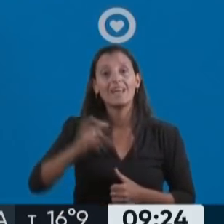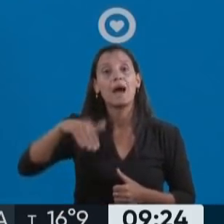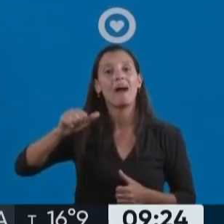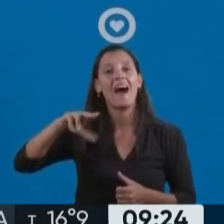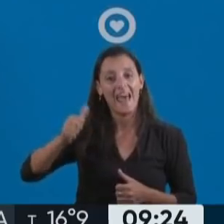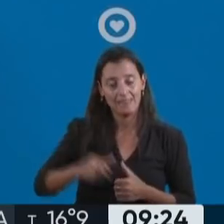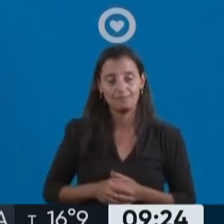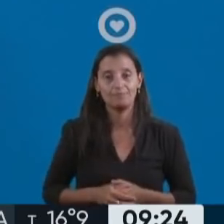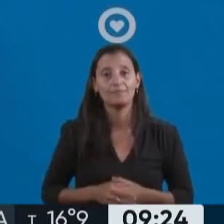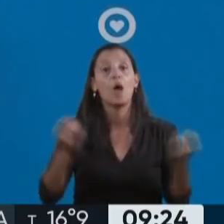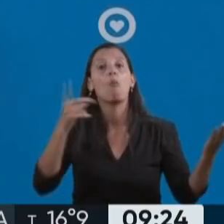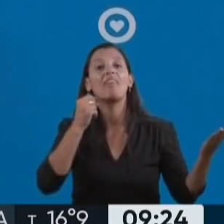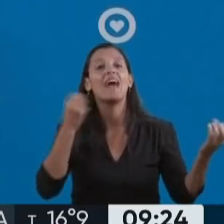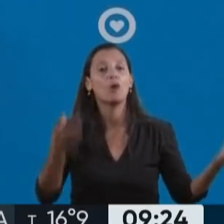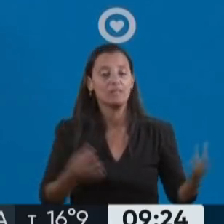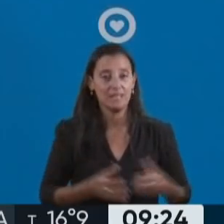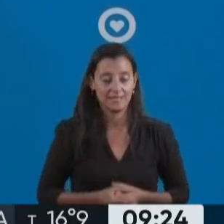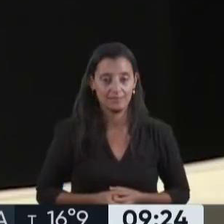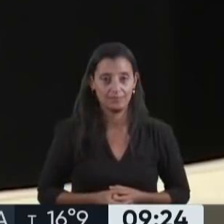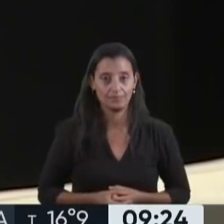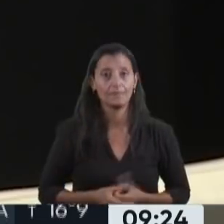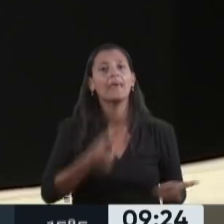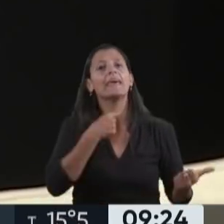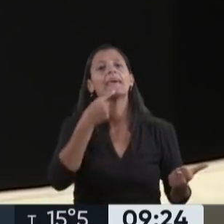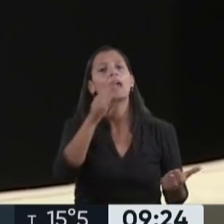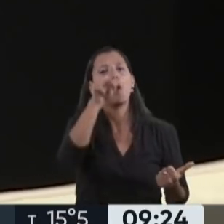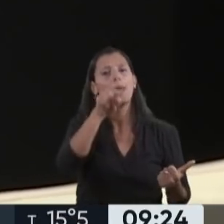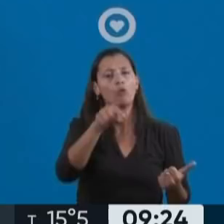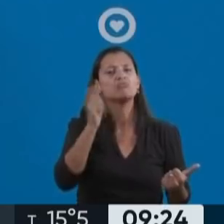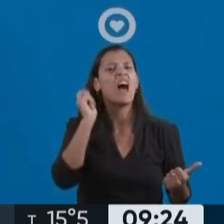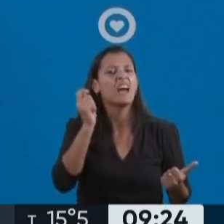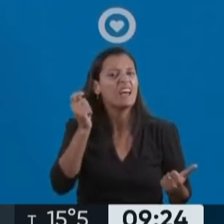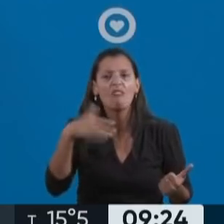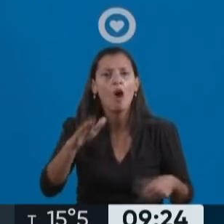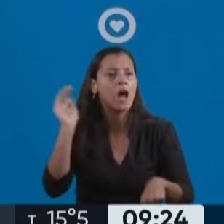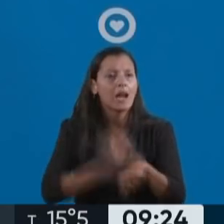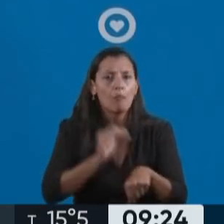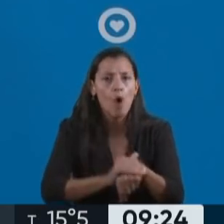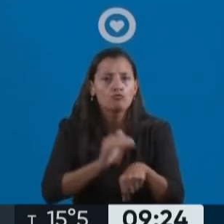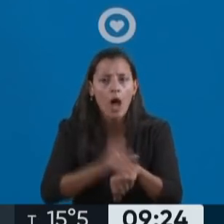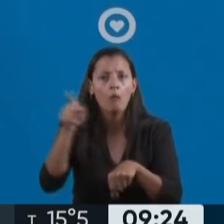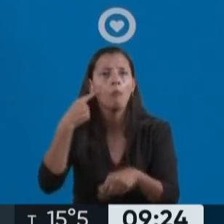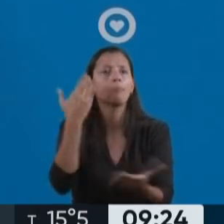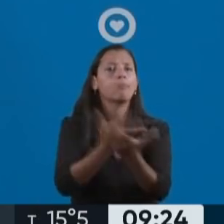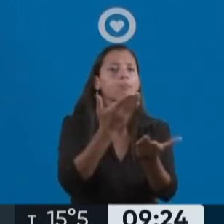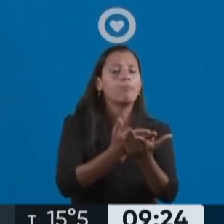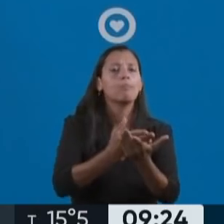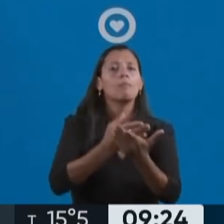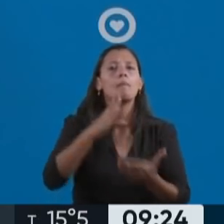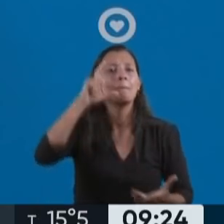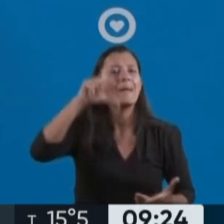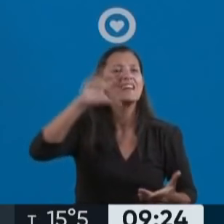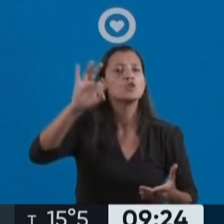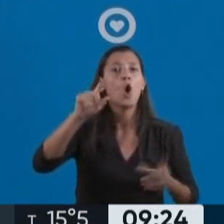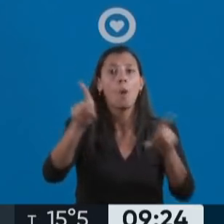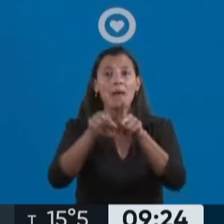Camarano, ámbito. ¿Qué tal? Buen día. Hola, Cecilia, buen día. Buen día. Quería preguntarle quién fue el responsable de proponer a Claudia Bello como miembro del